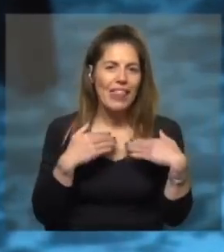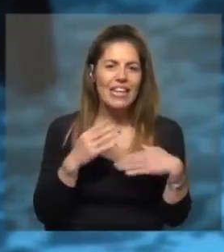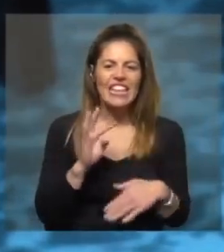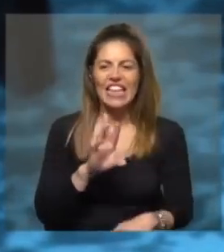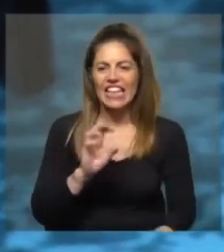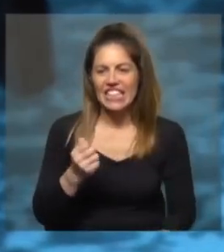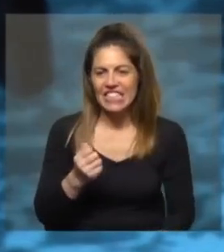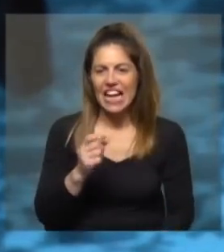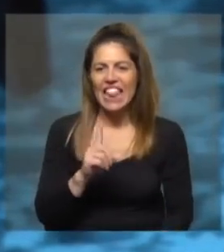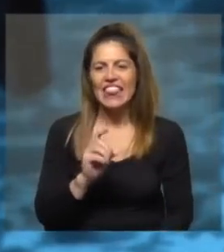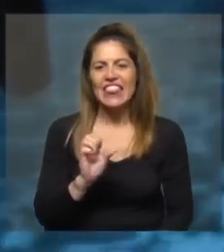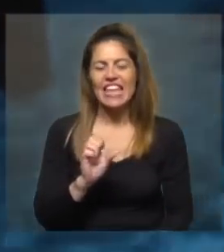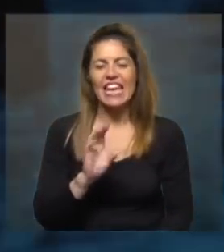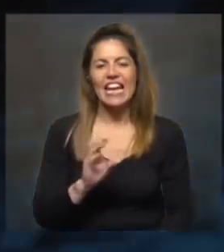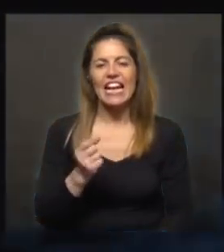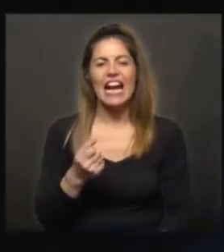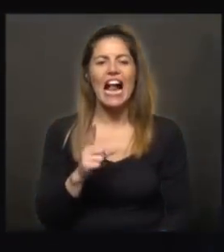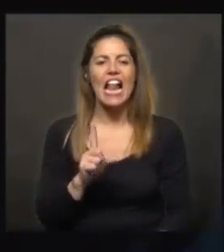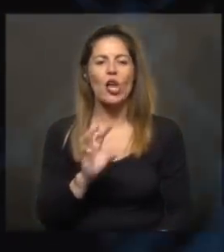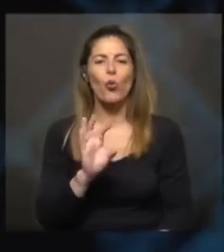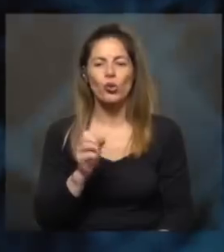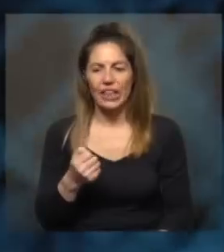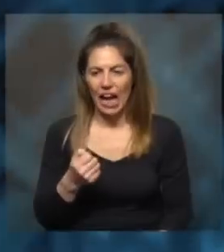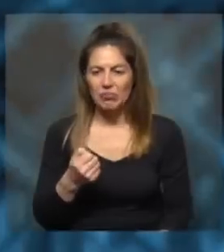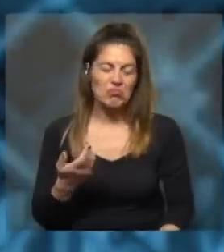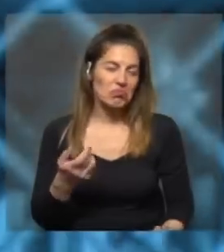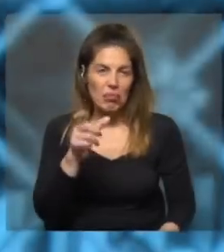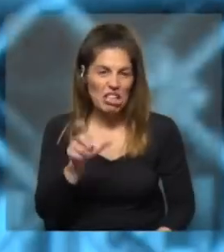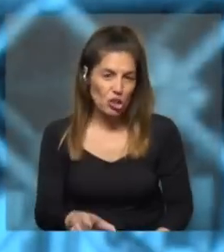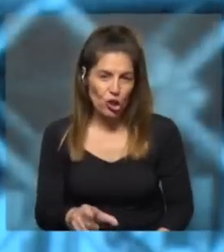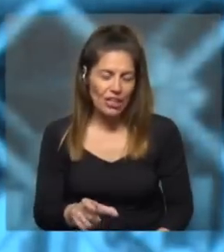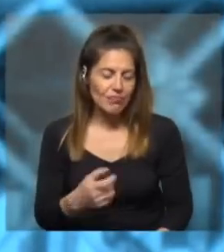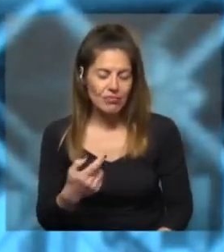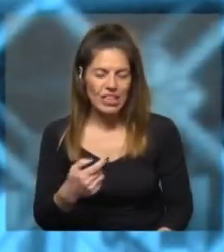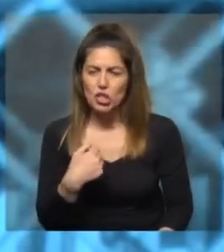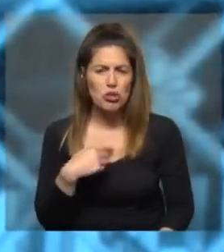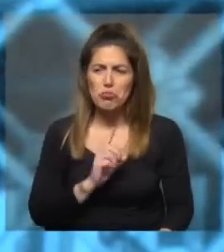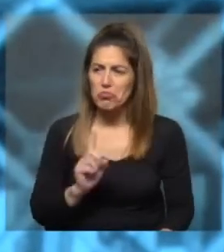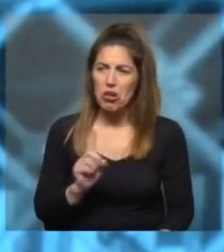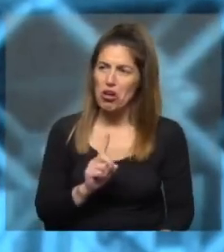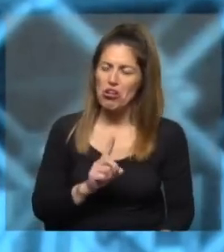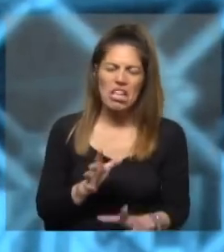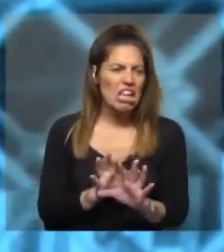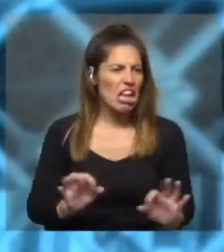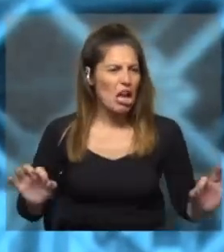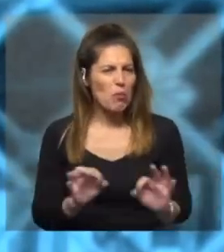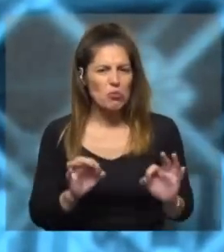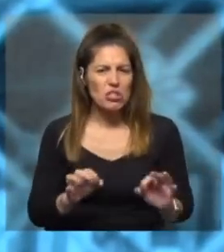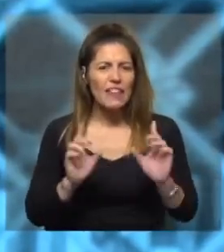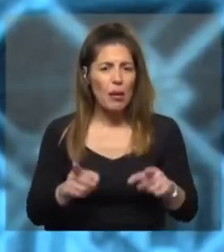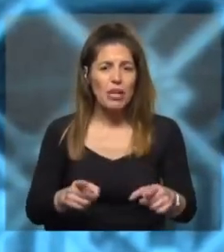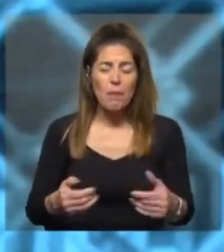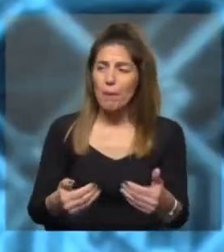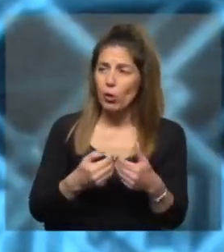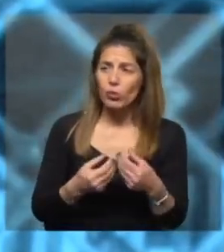personas definitivamente y yo la verdad no tengo ni siquiera en la música a veces me preguntan Cuáles son mis influencias musicales te puedo